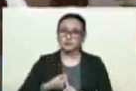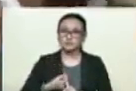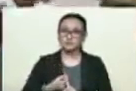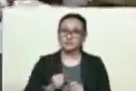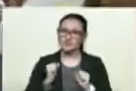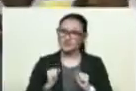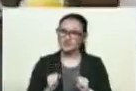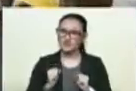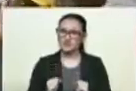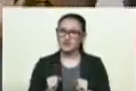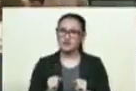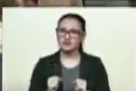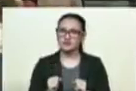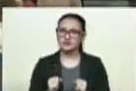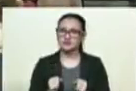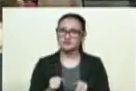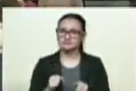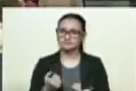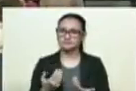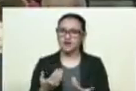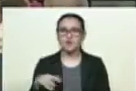por determinar el futuro